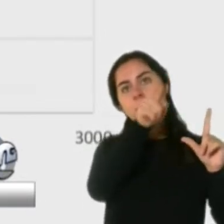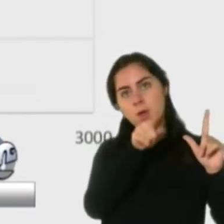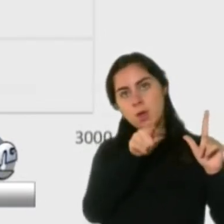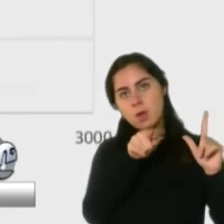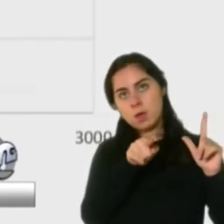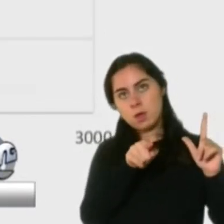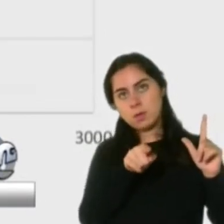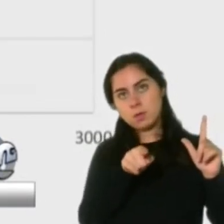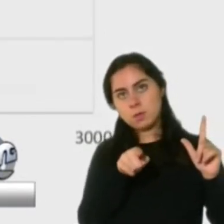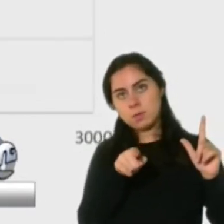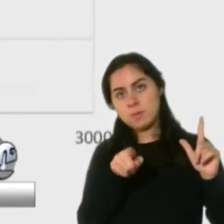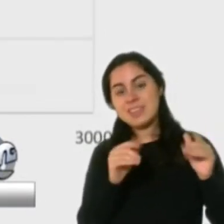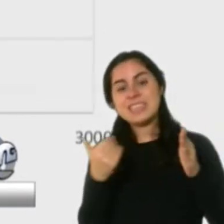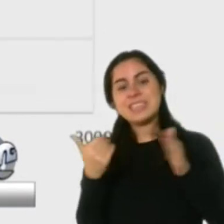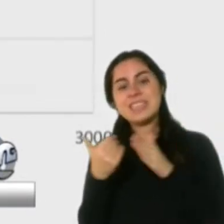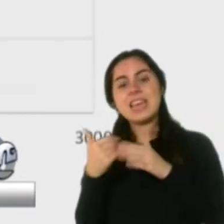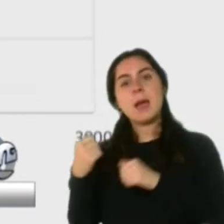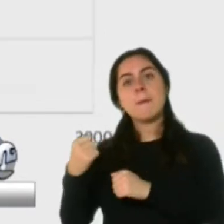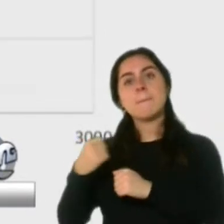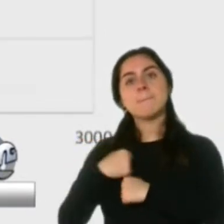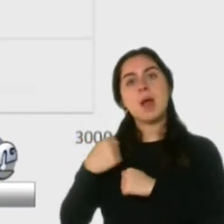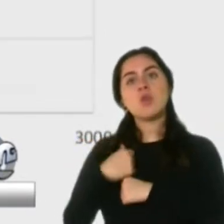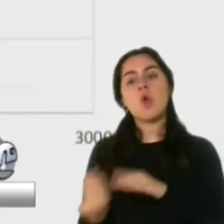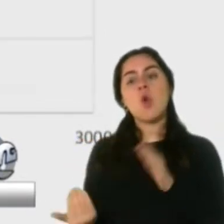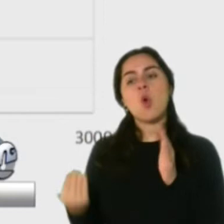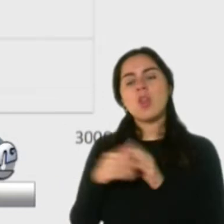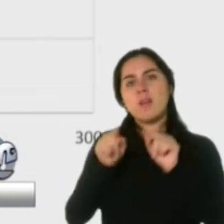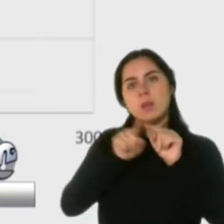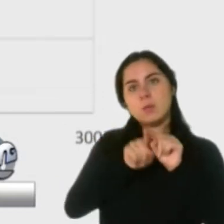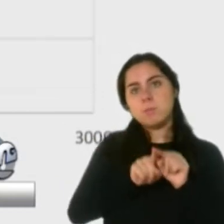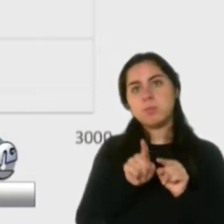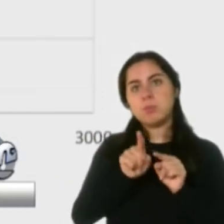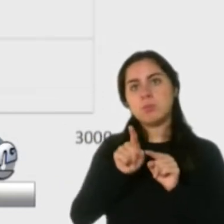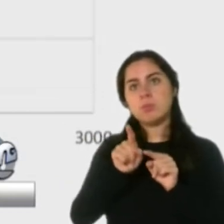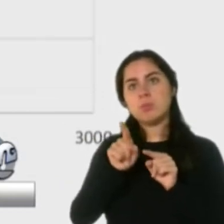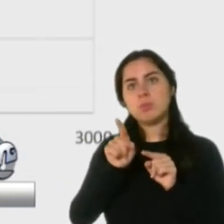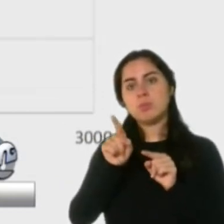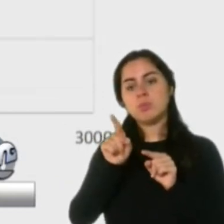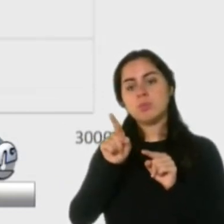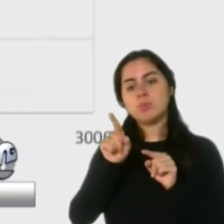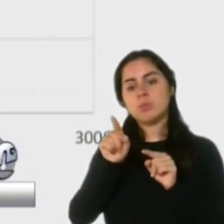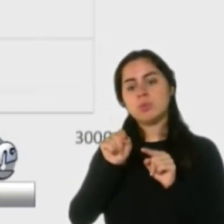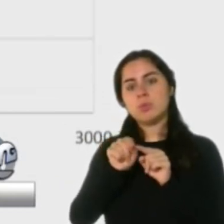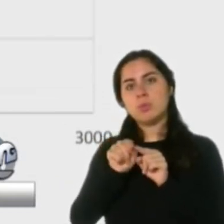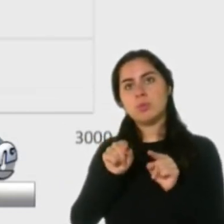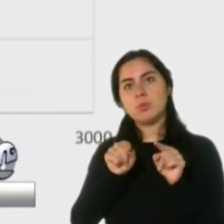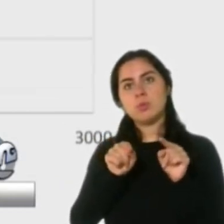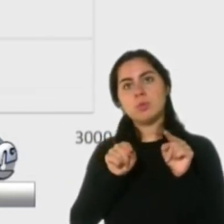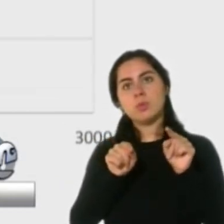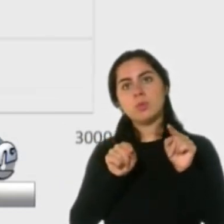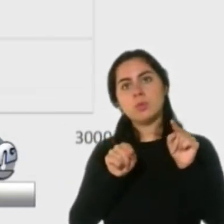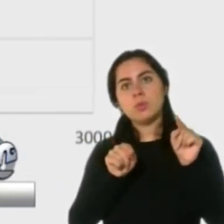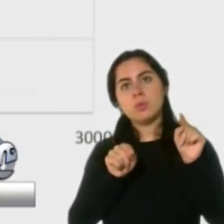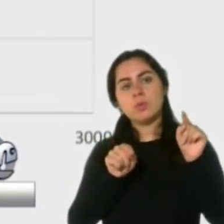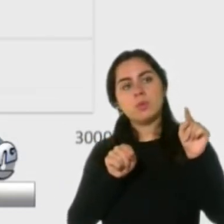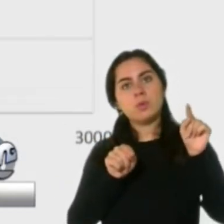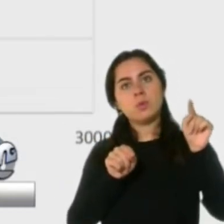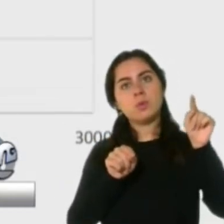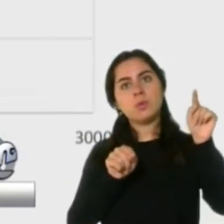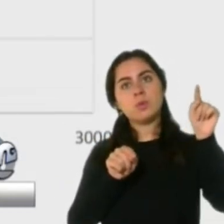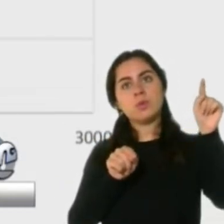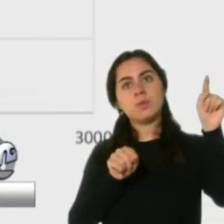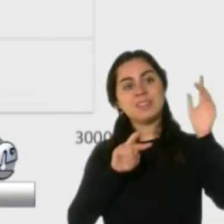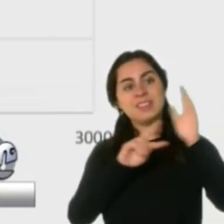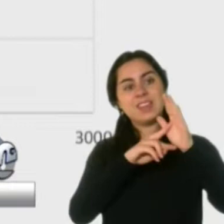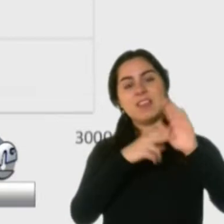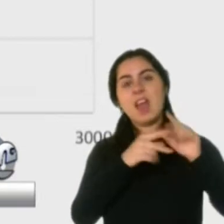de nuevo al final casi, empieza a incrementarse de nuevo. Por lo tanto, tenemos más casos acumulados, diarios en relación a esos acumulados. Y